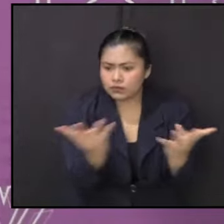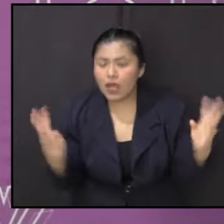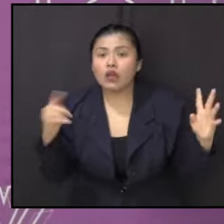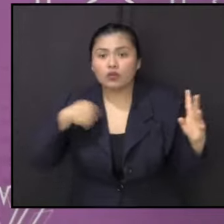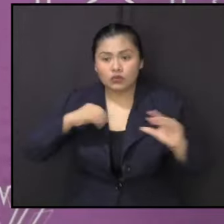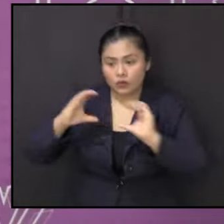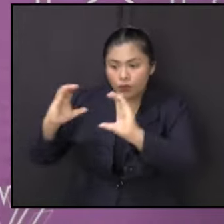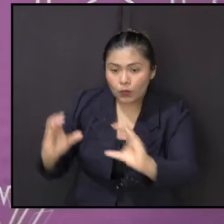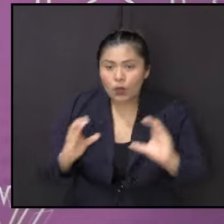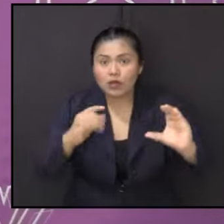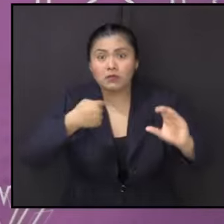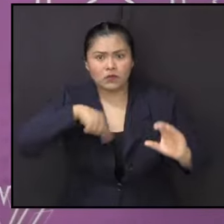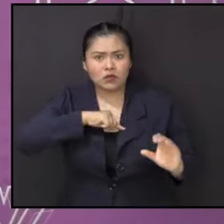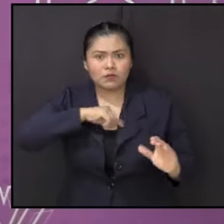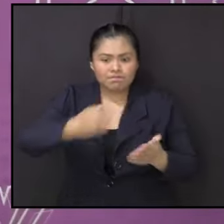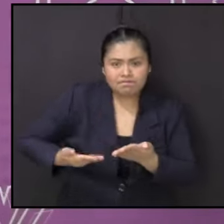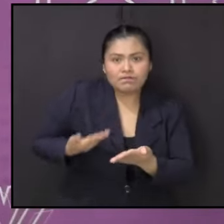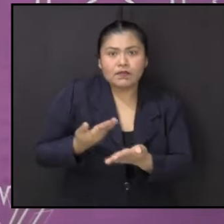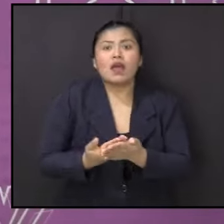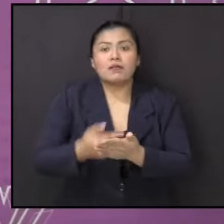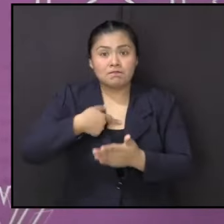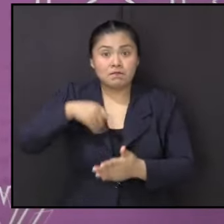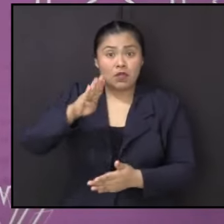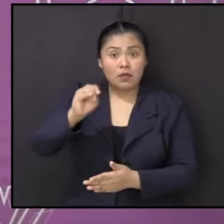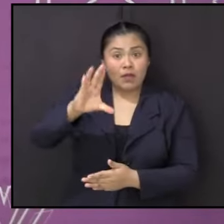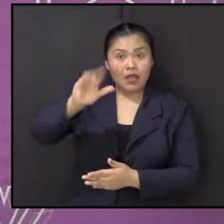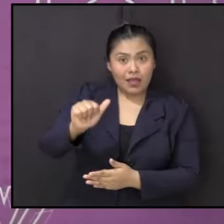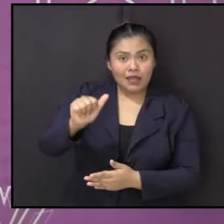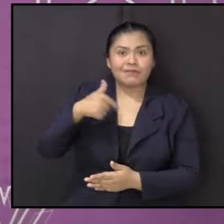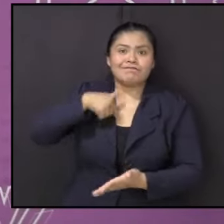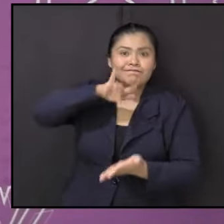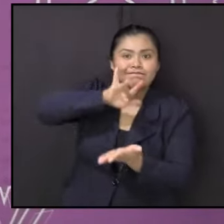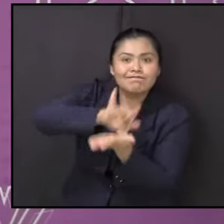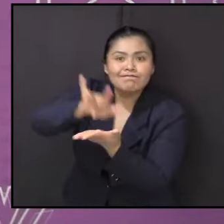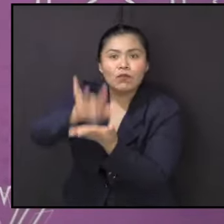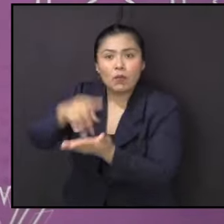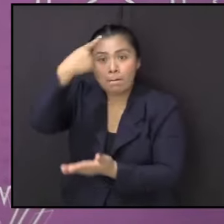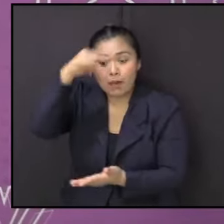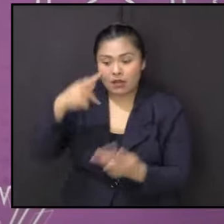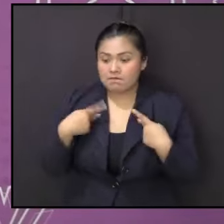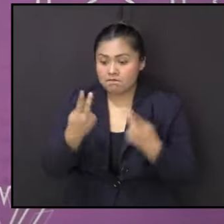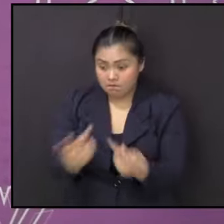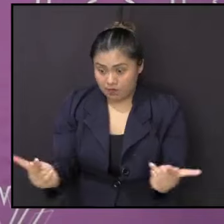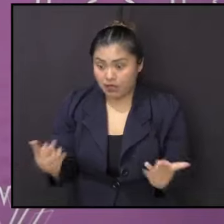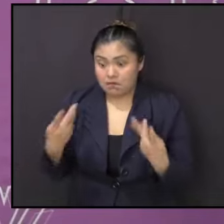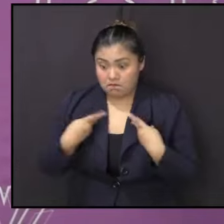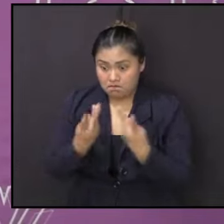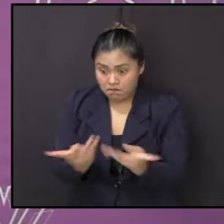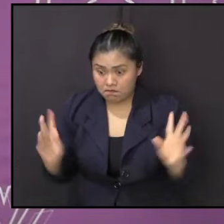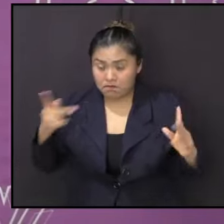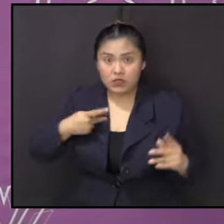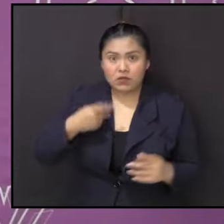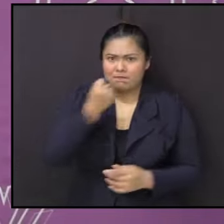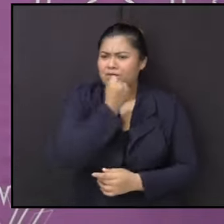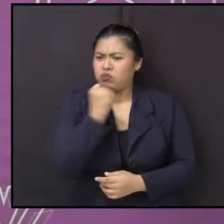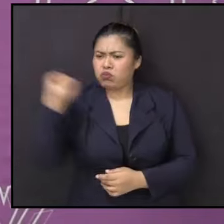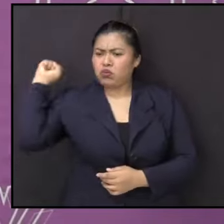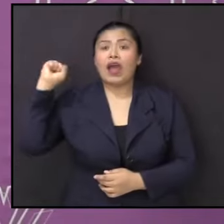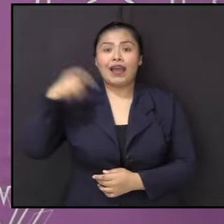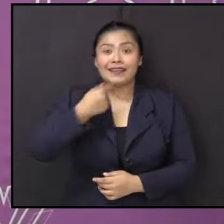impulsar, gestionar y pagar becas y apoyos para talentos locales. Primero, los niños y las niñas. Si